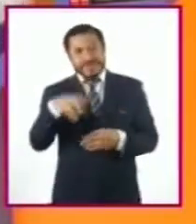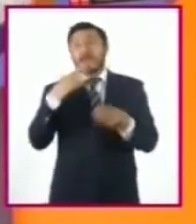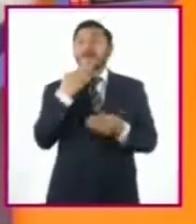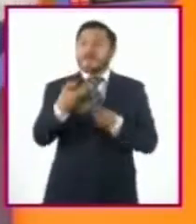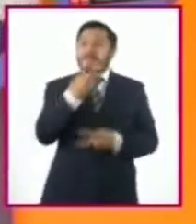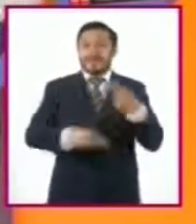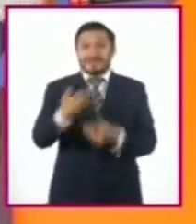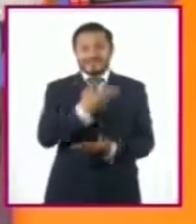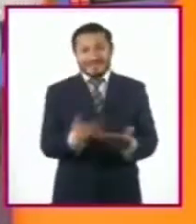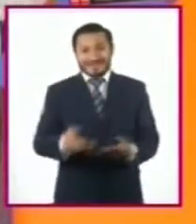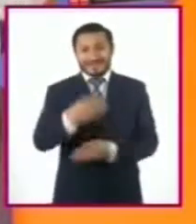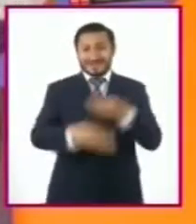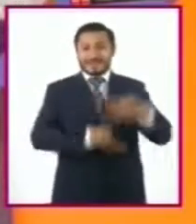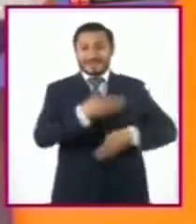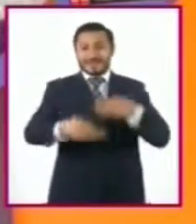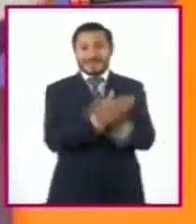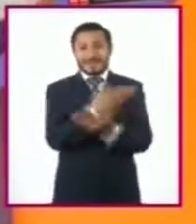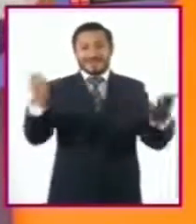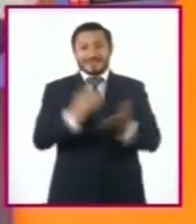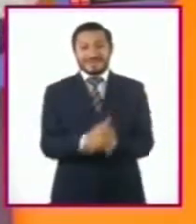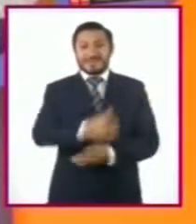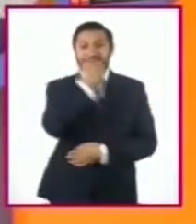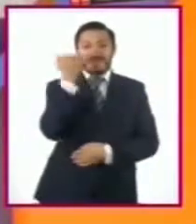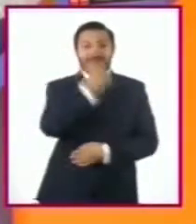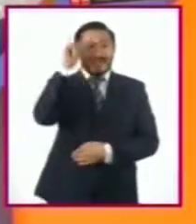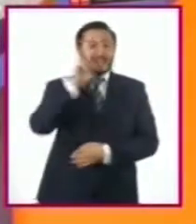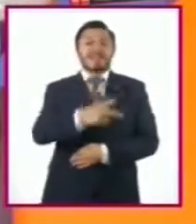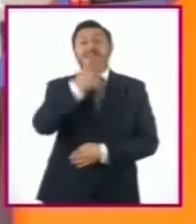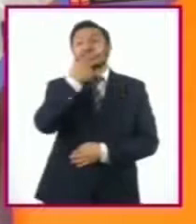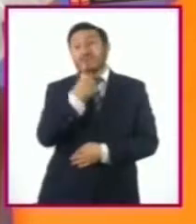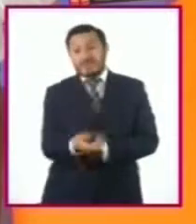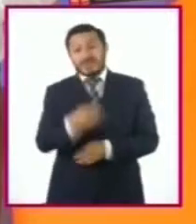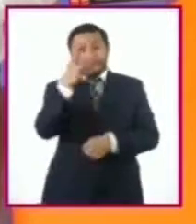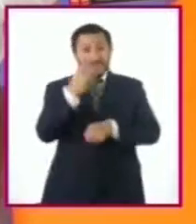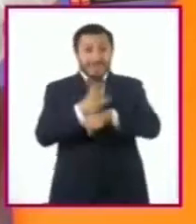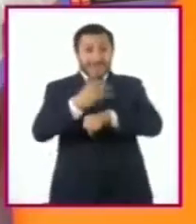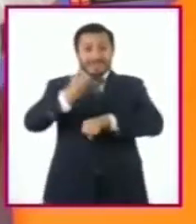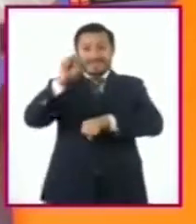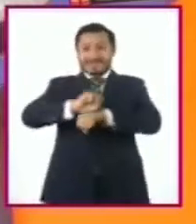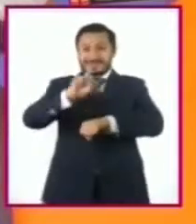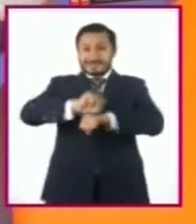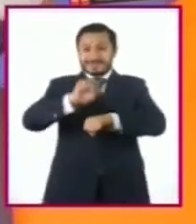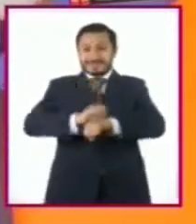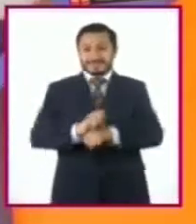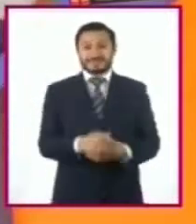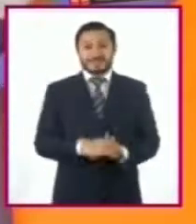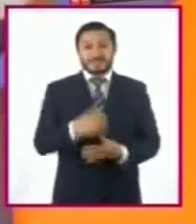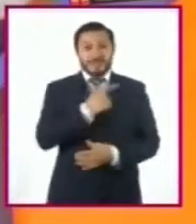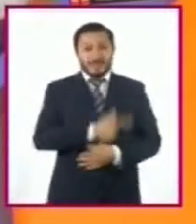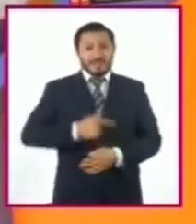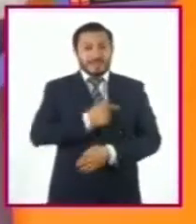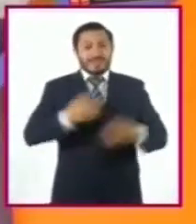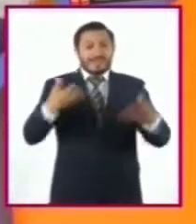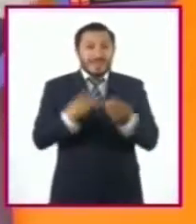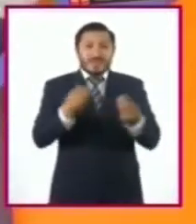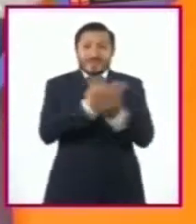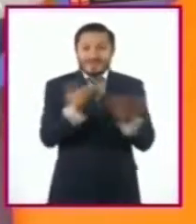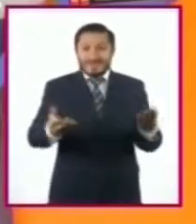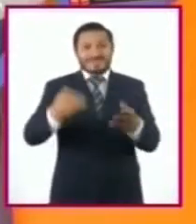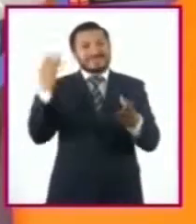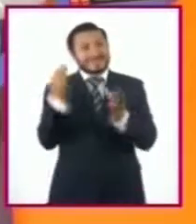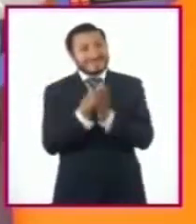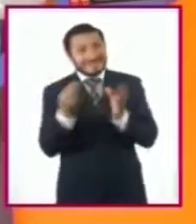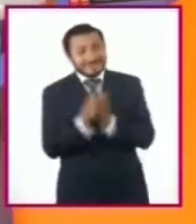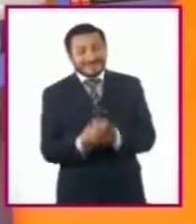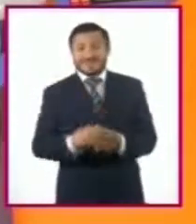Bienvenidas y bienvenidos sean todos ustedes, alumnas y alumnos del tercer grado de secundaria. Es un gusto poder acompañarlos en esta sesión a